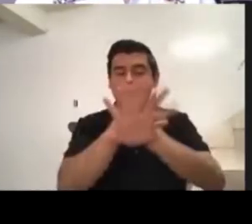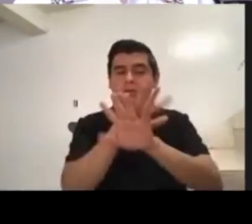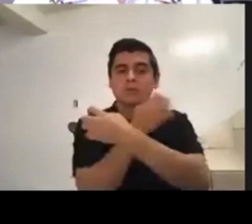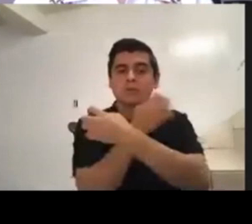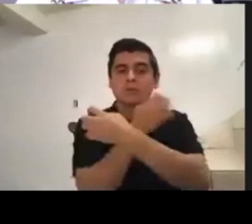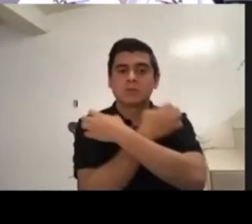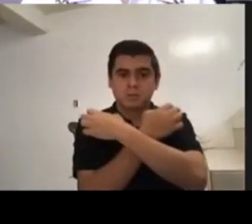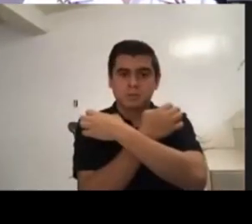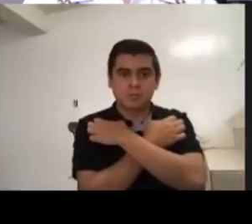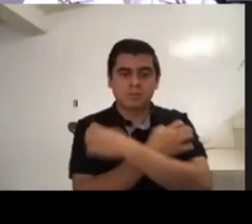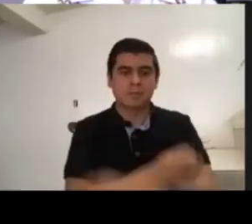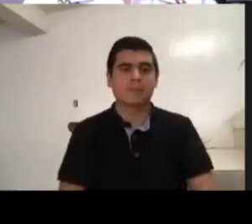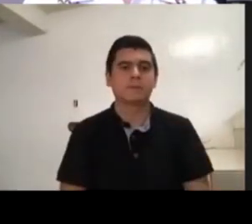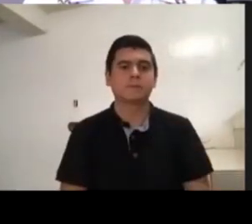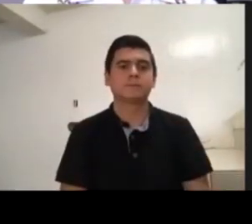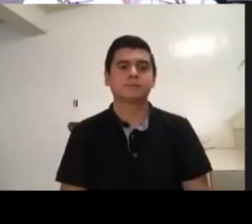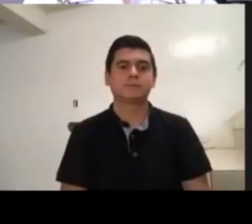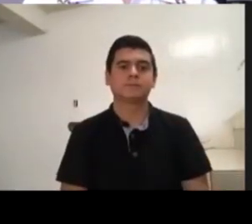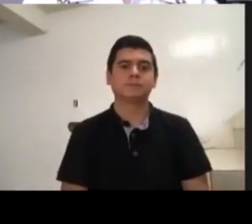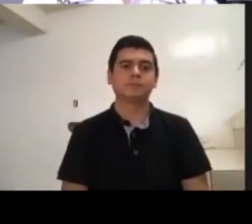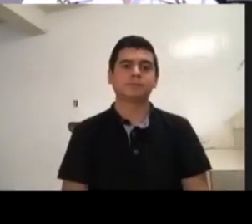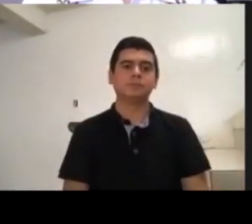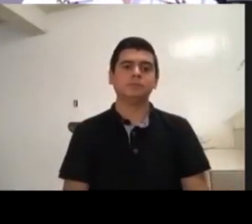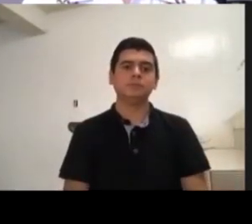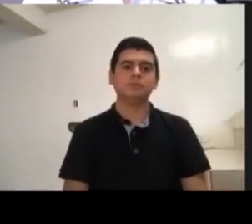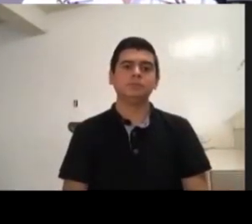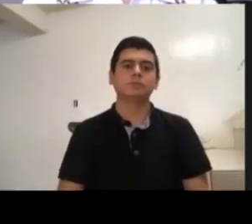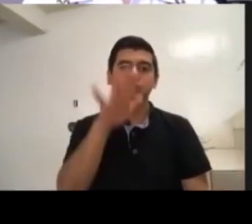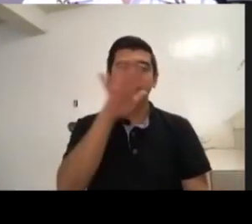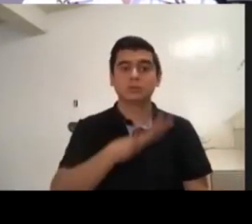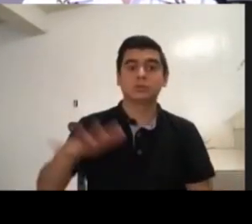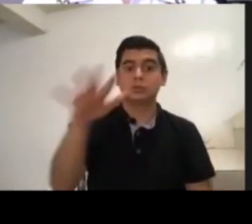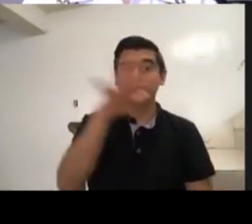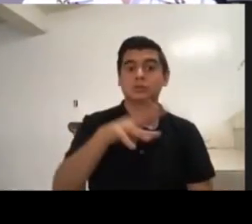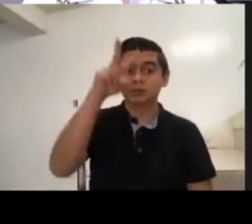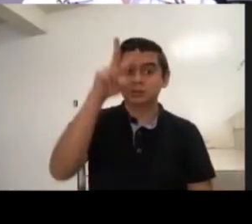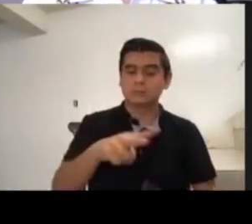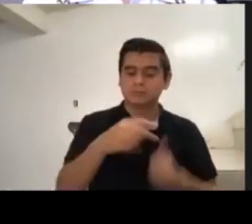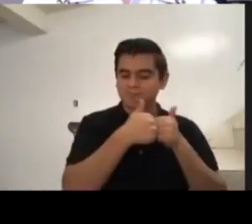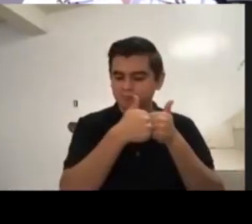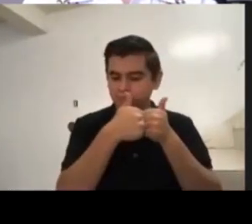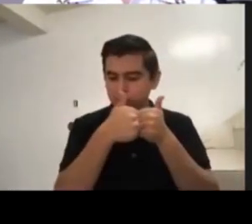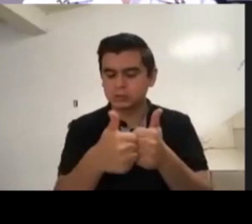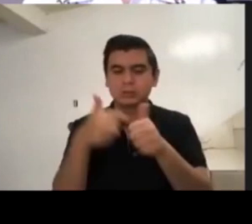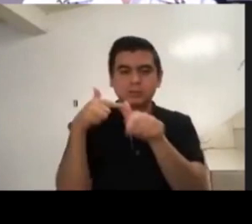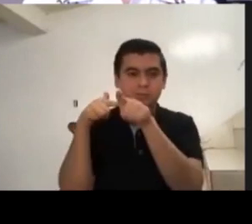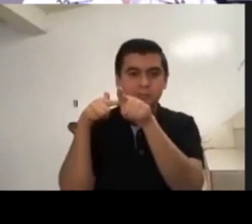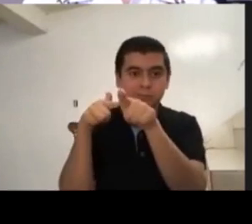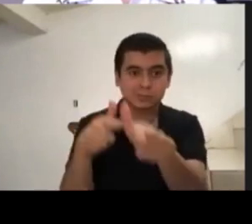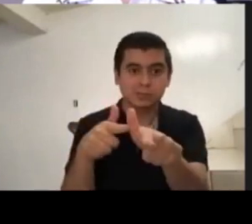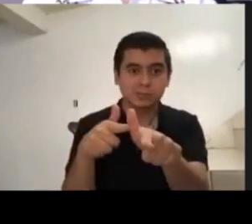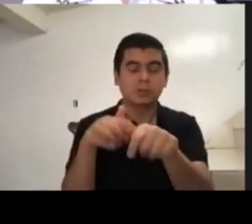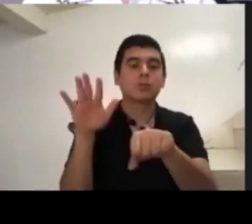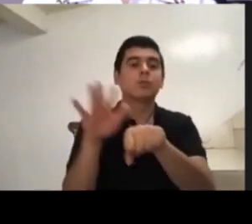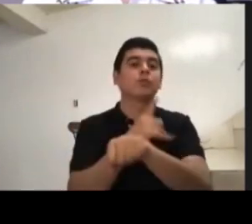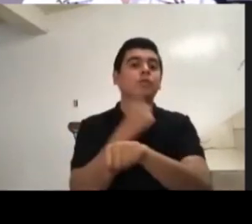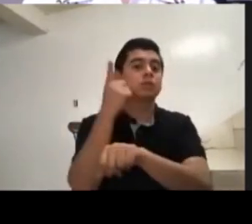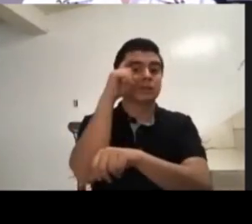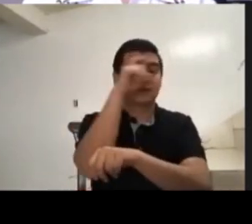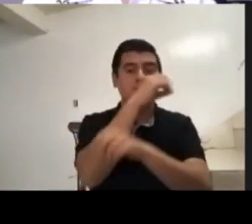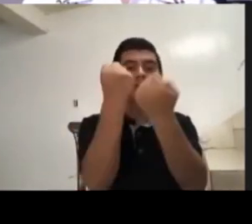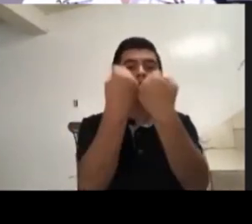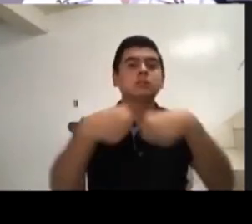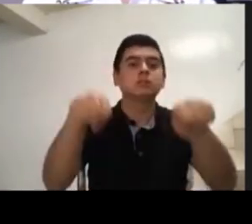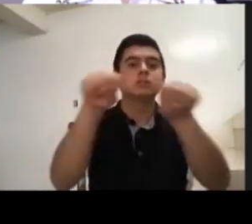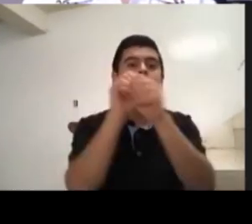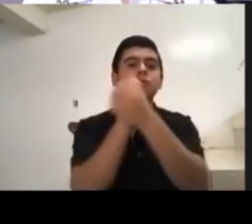Tendremos que paliar y acompañar el impacto socioemocional en todas las comunidades